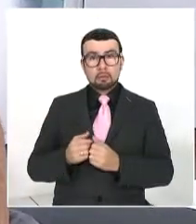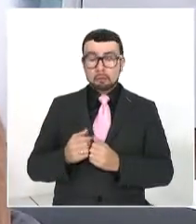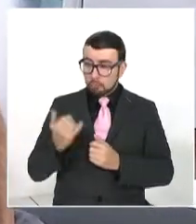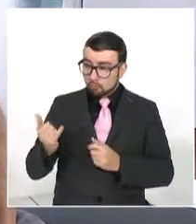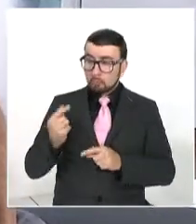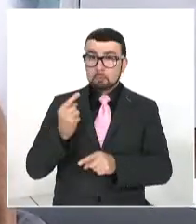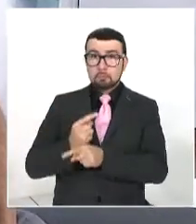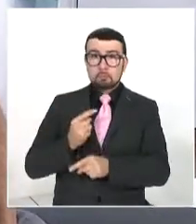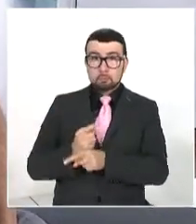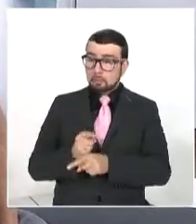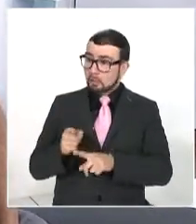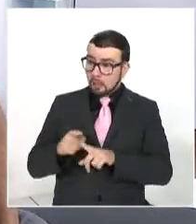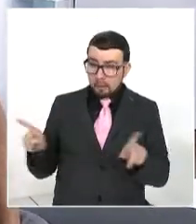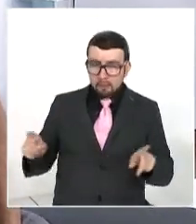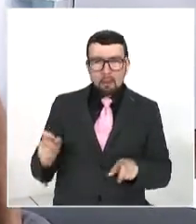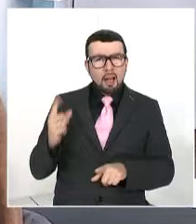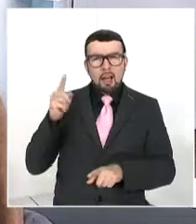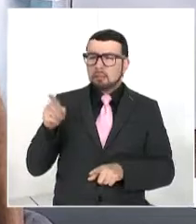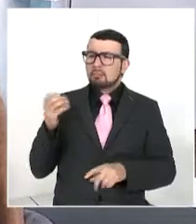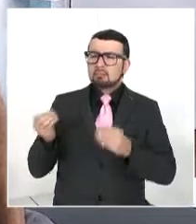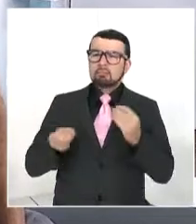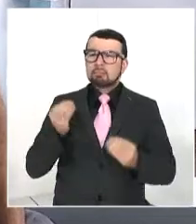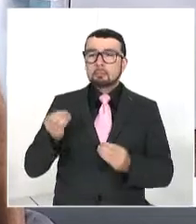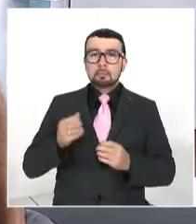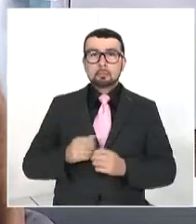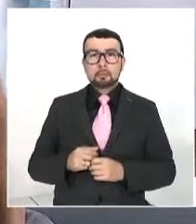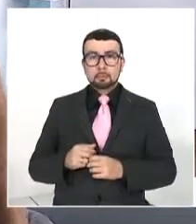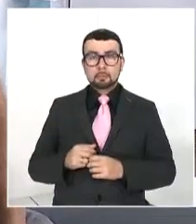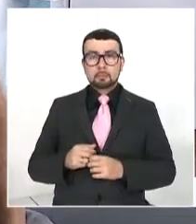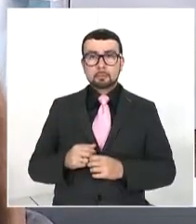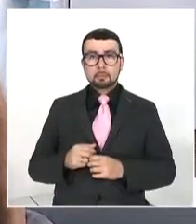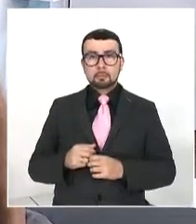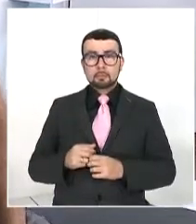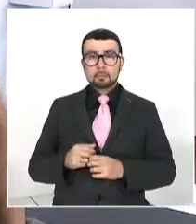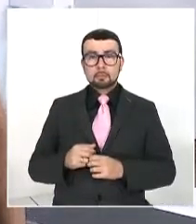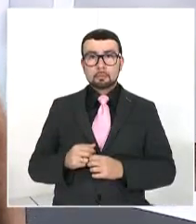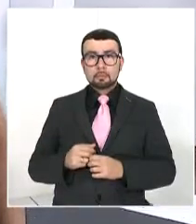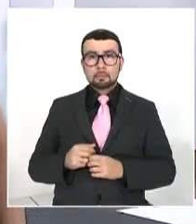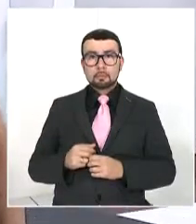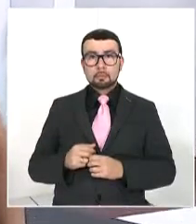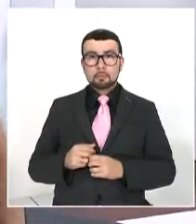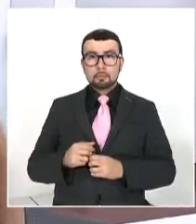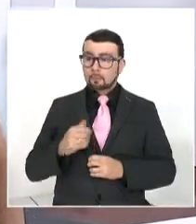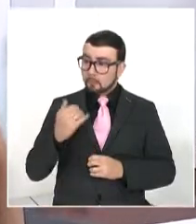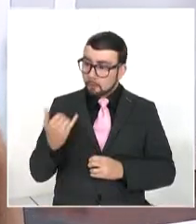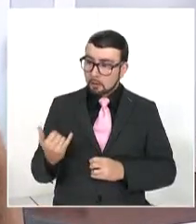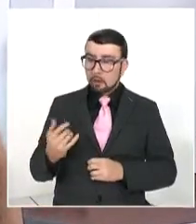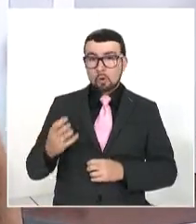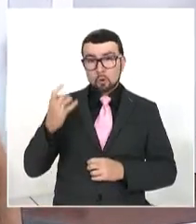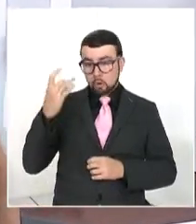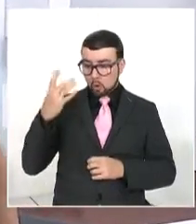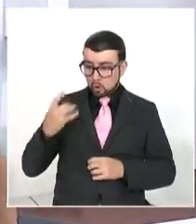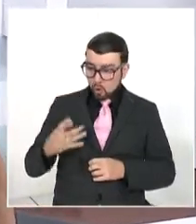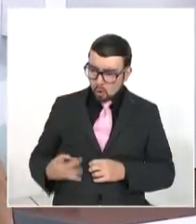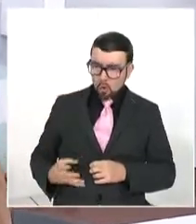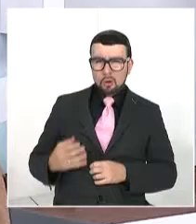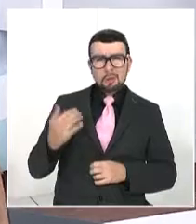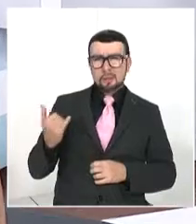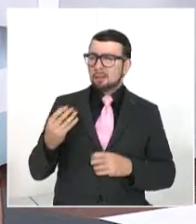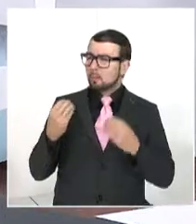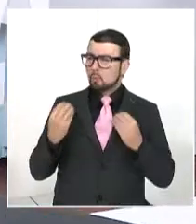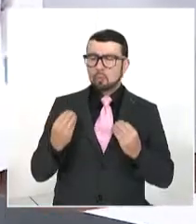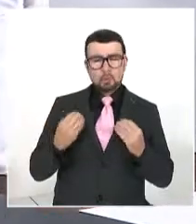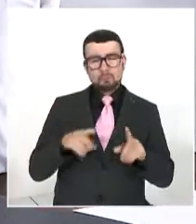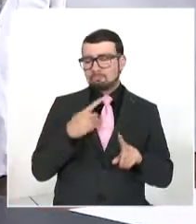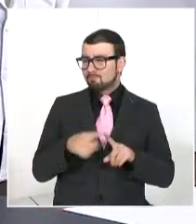opción terapéutica diferente. Bueno, para el dolor, como estaban hablando anteriormente, hay muchos tratamientos